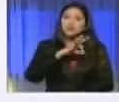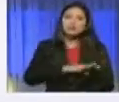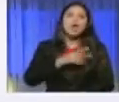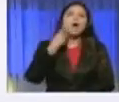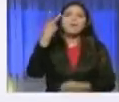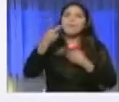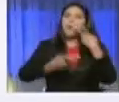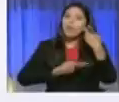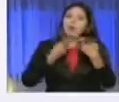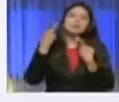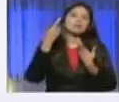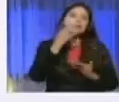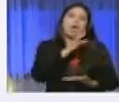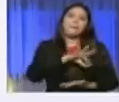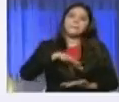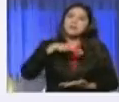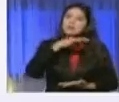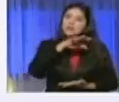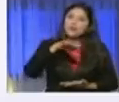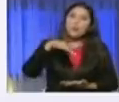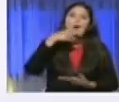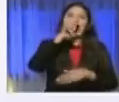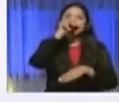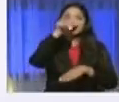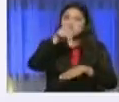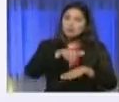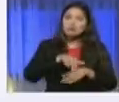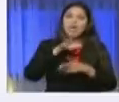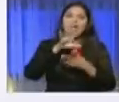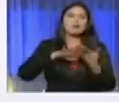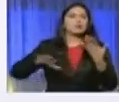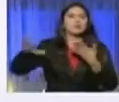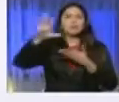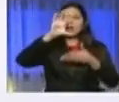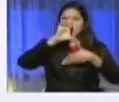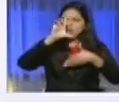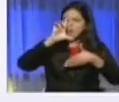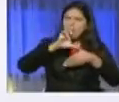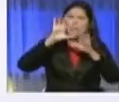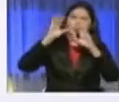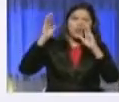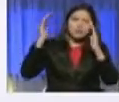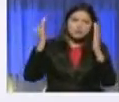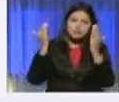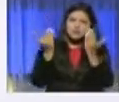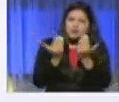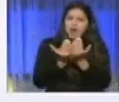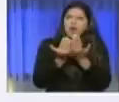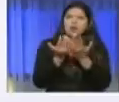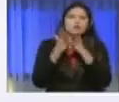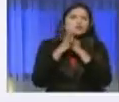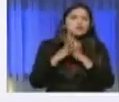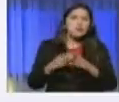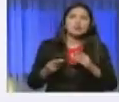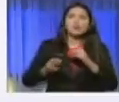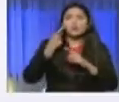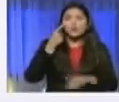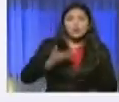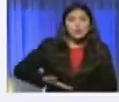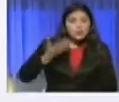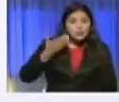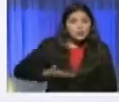política, espiritual, nacional, latinoamericana, caribeña, mundial. Valoremos muy